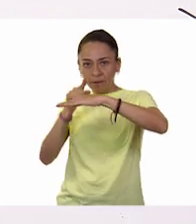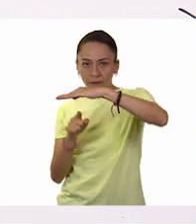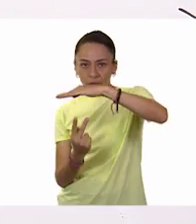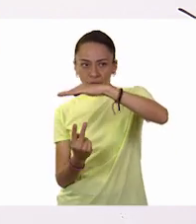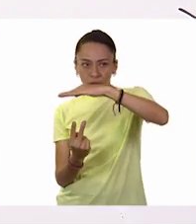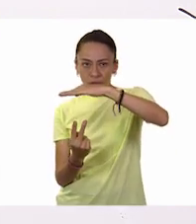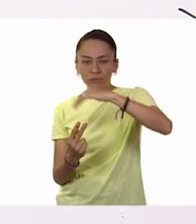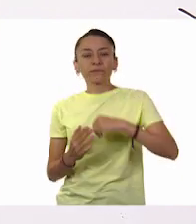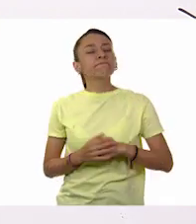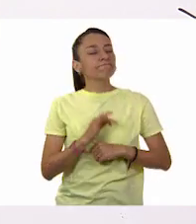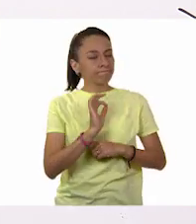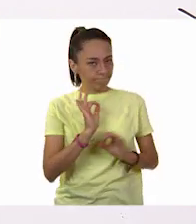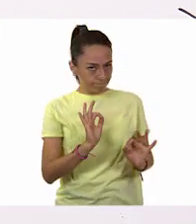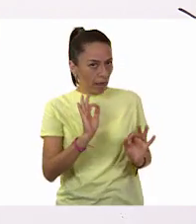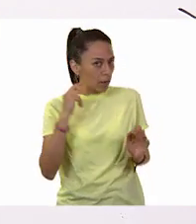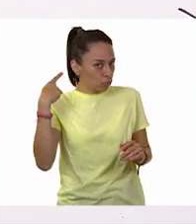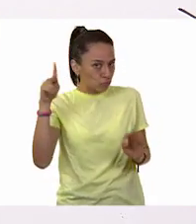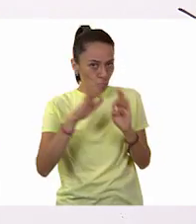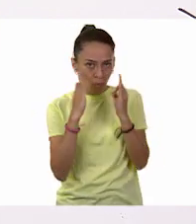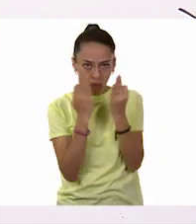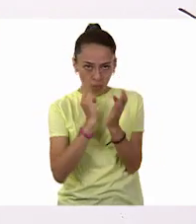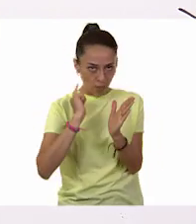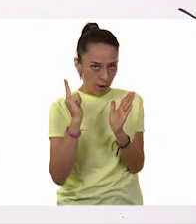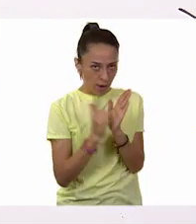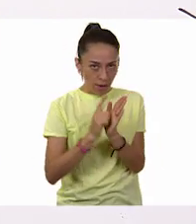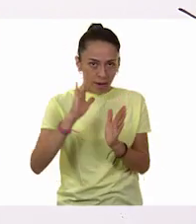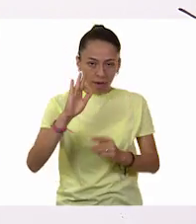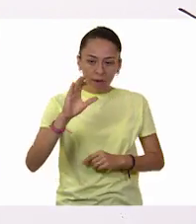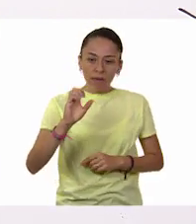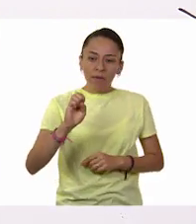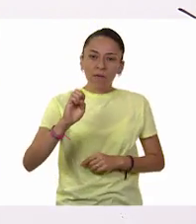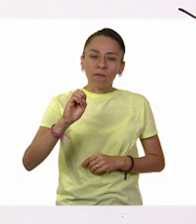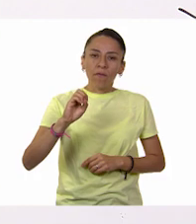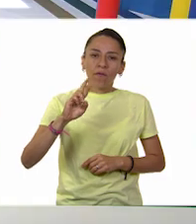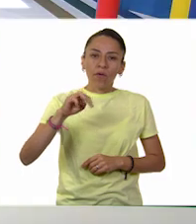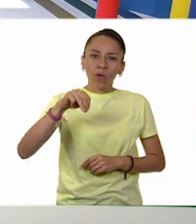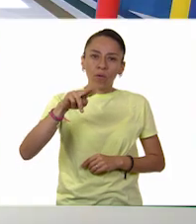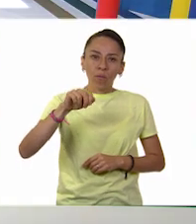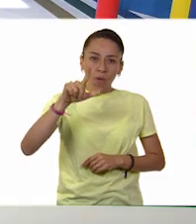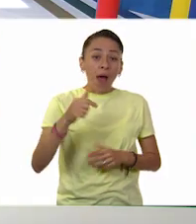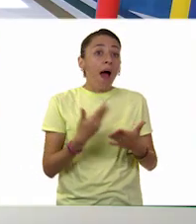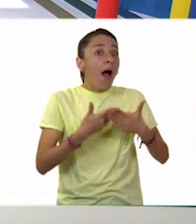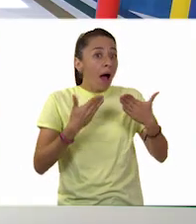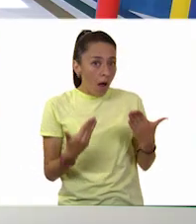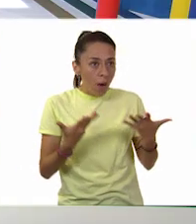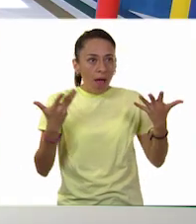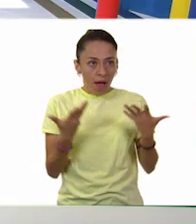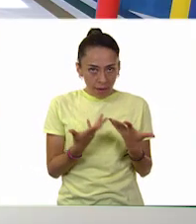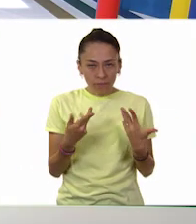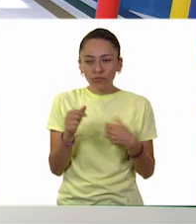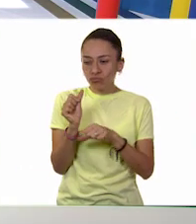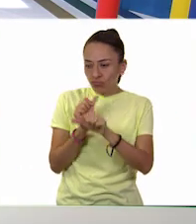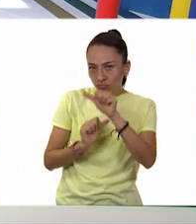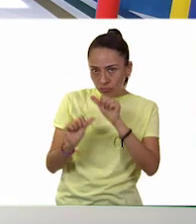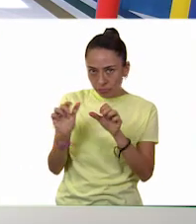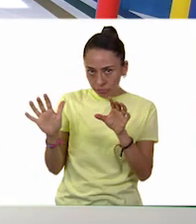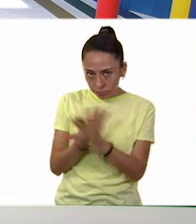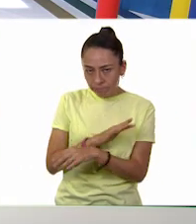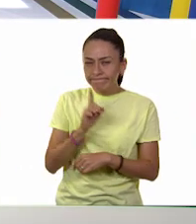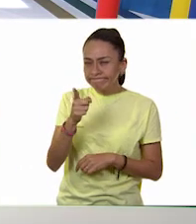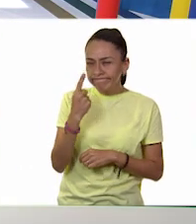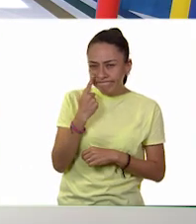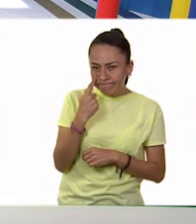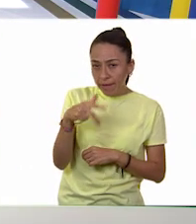operación para calcular el área del rombo. Muy Y entonces tenemos 13.2. Vamos a sustituir